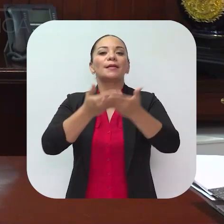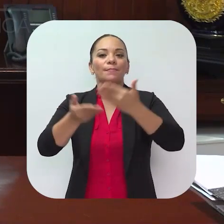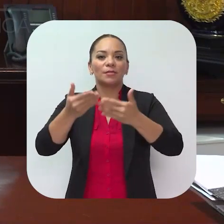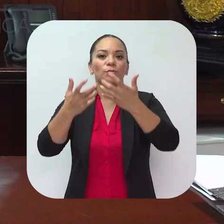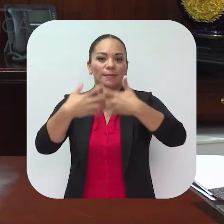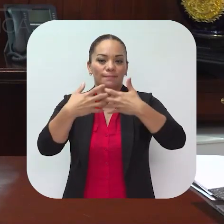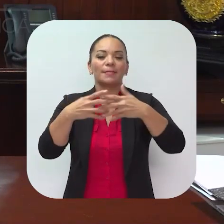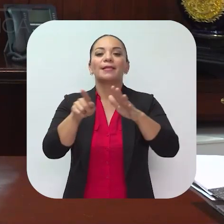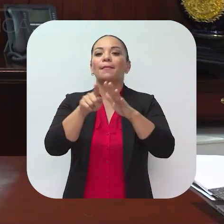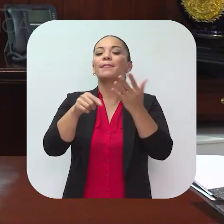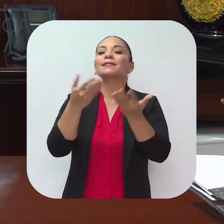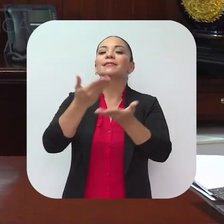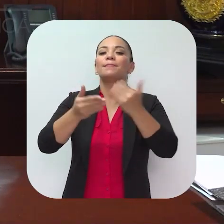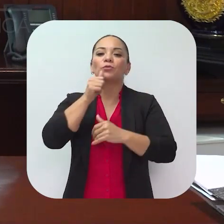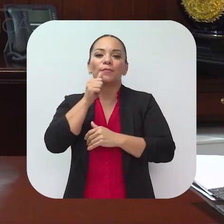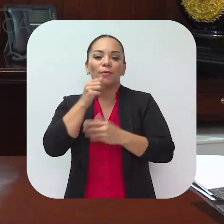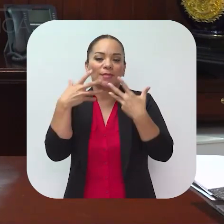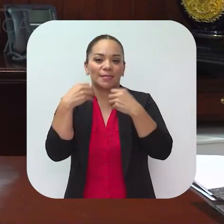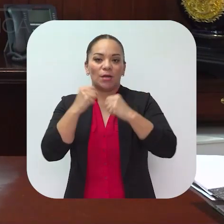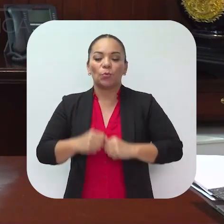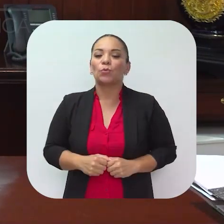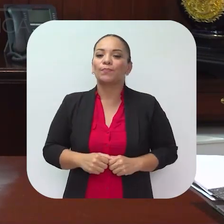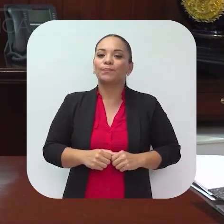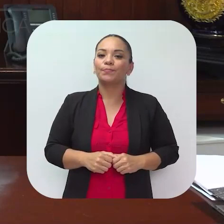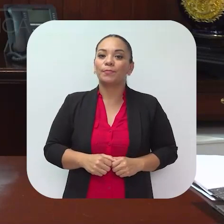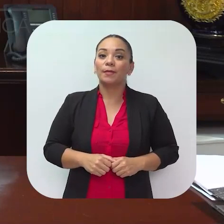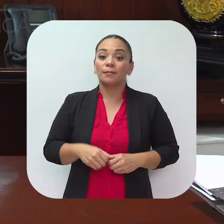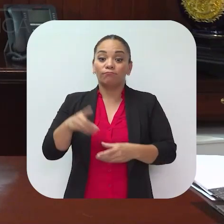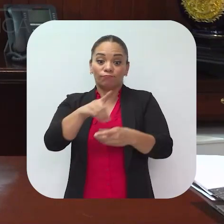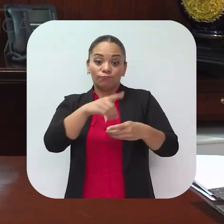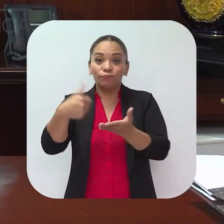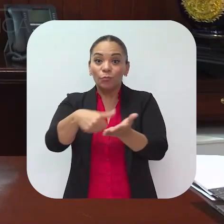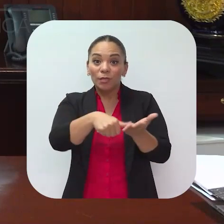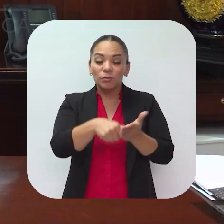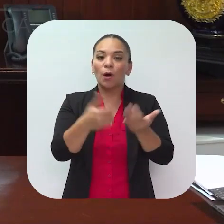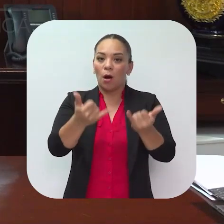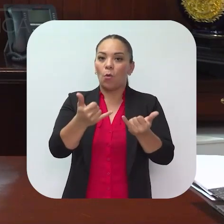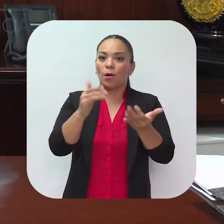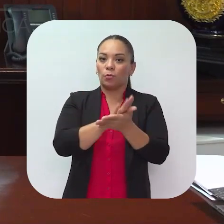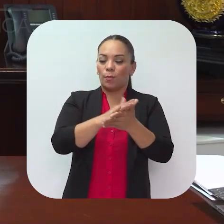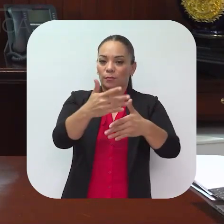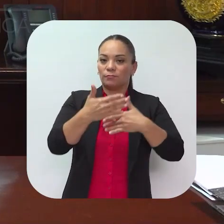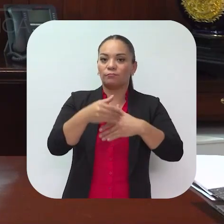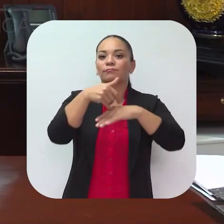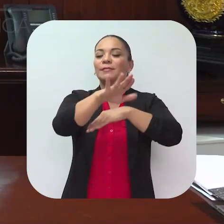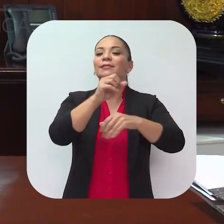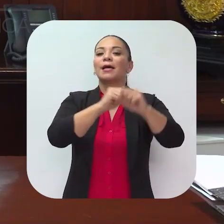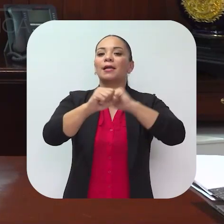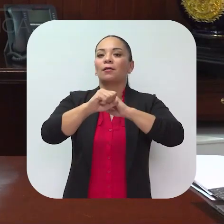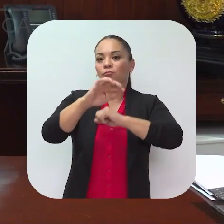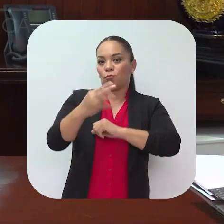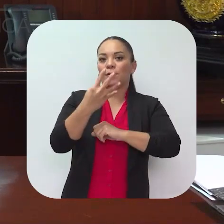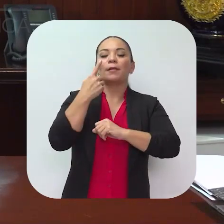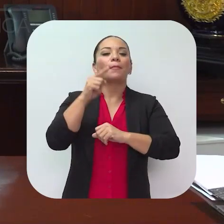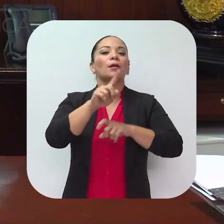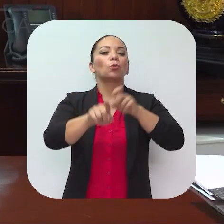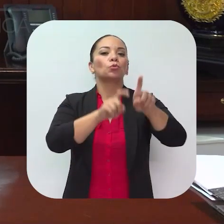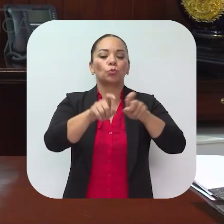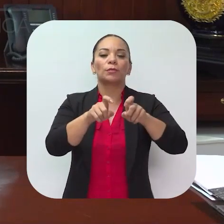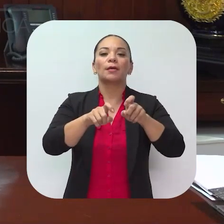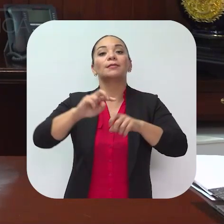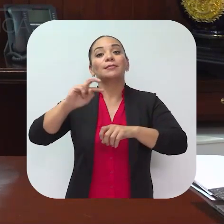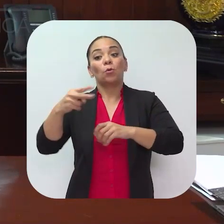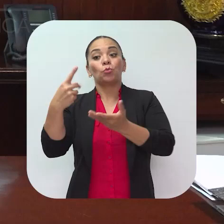anteriormente, servicios corporativos y servicios privados de salud. Luego de esta votación, el expediente pasará a la Sala Constitucional para